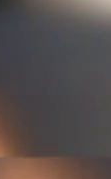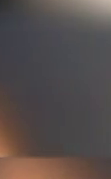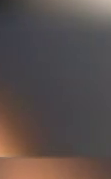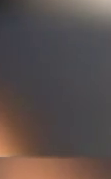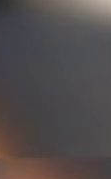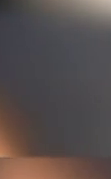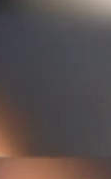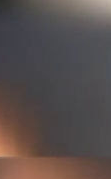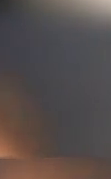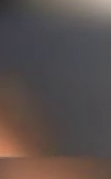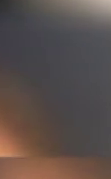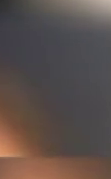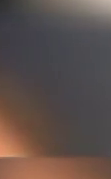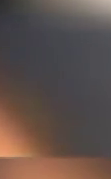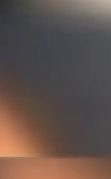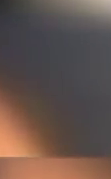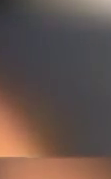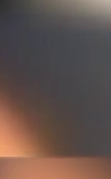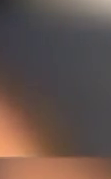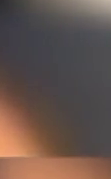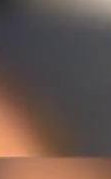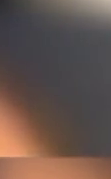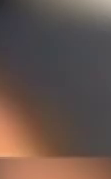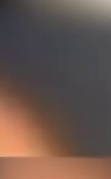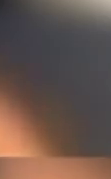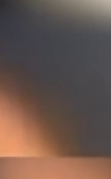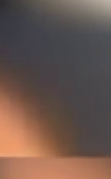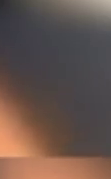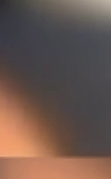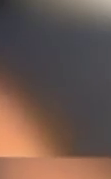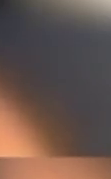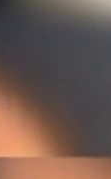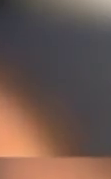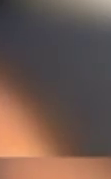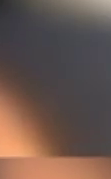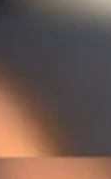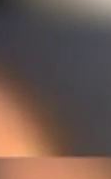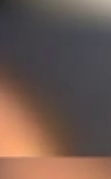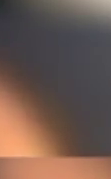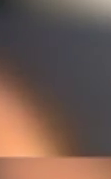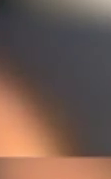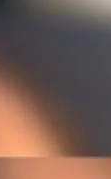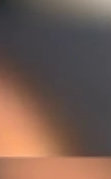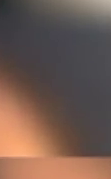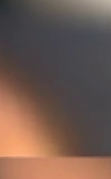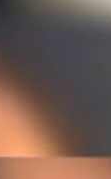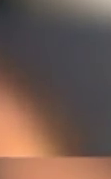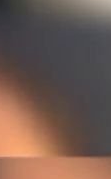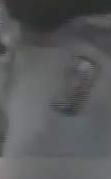yo creo que es titular del domingo se va a ser una cosa que le dará la vuelta